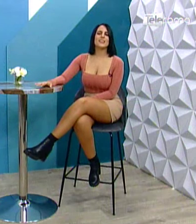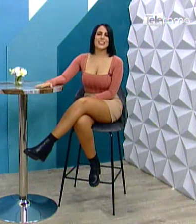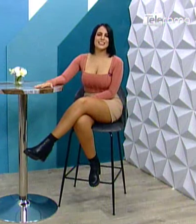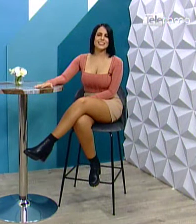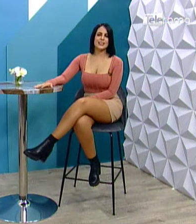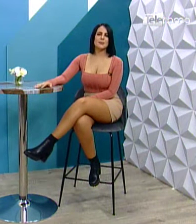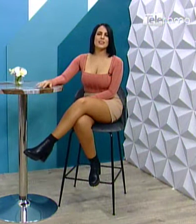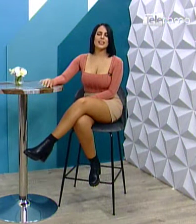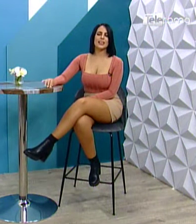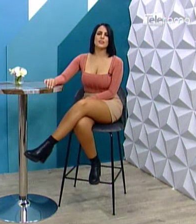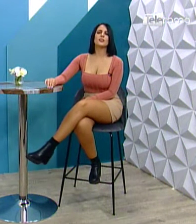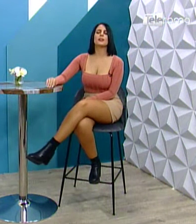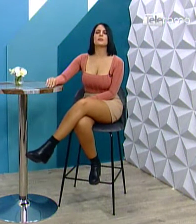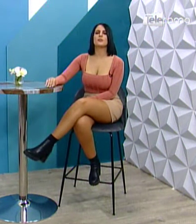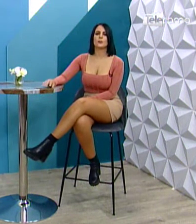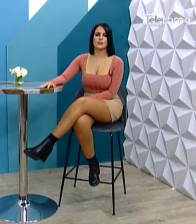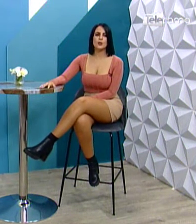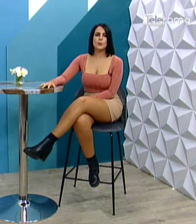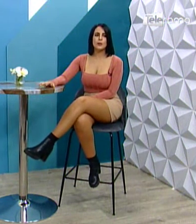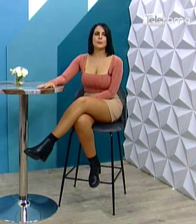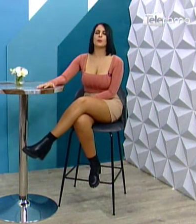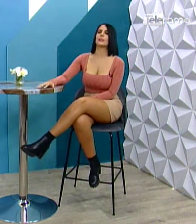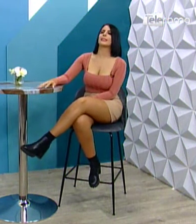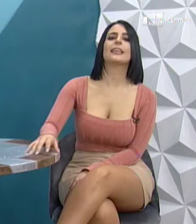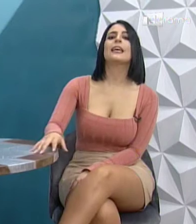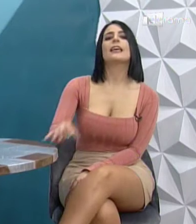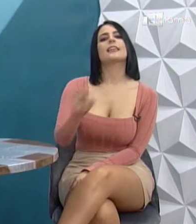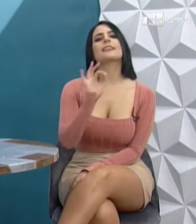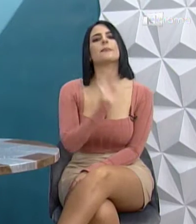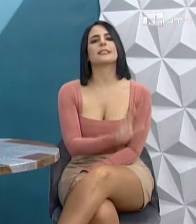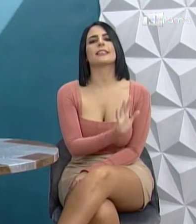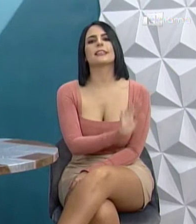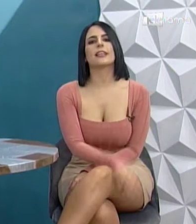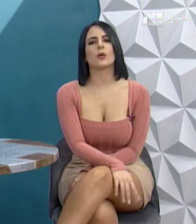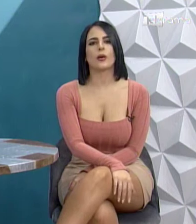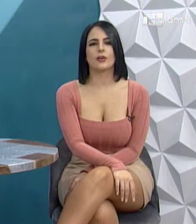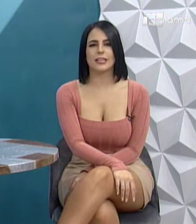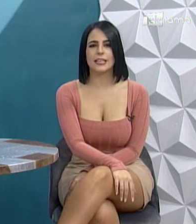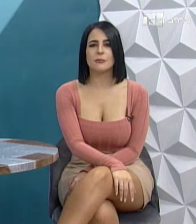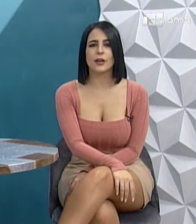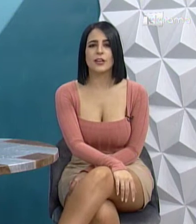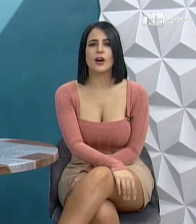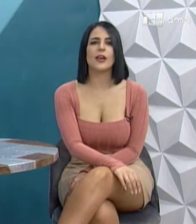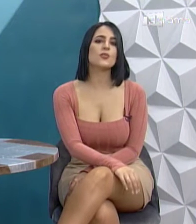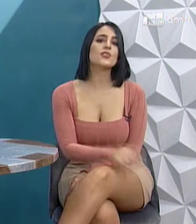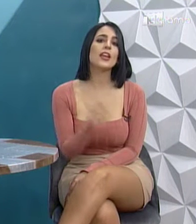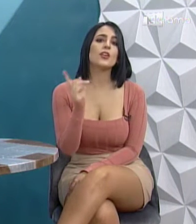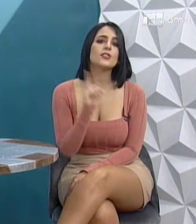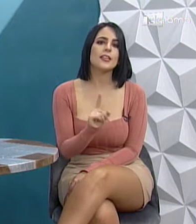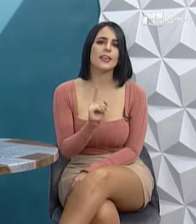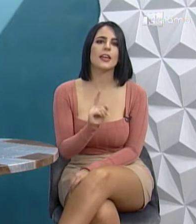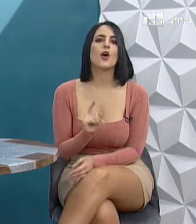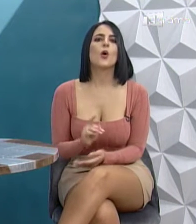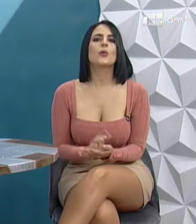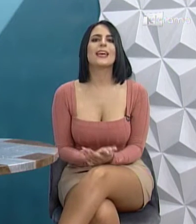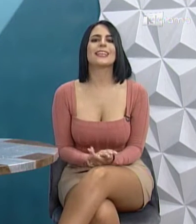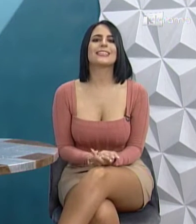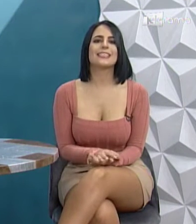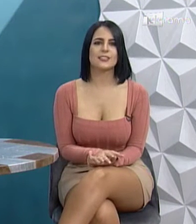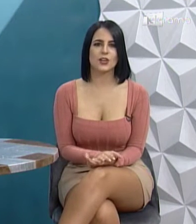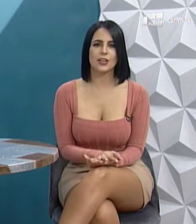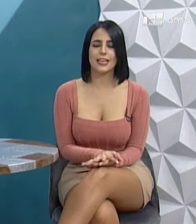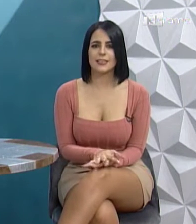Amigos televidentes, estamos de regreso y tenemos información muy importante, y es que el presidente de Ecuador, Lenín Moreno, anunció la noche de ayer